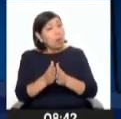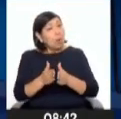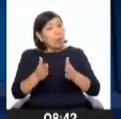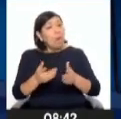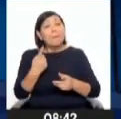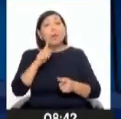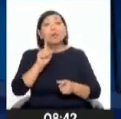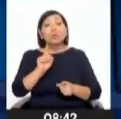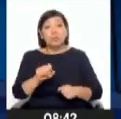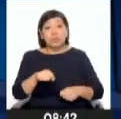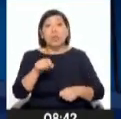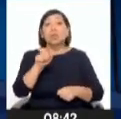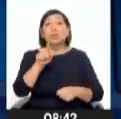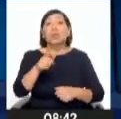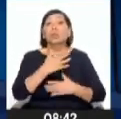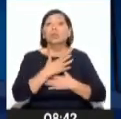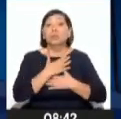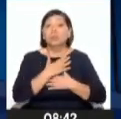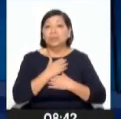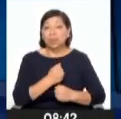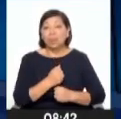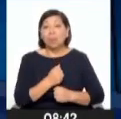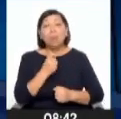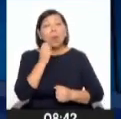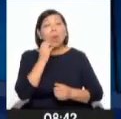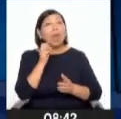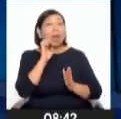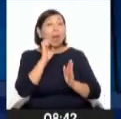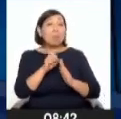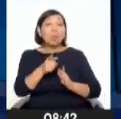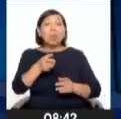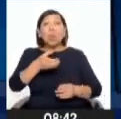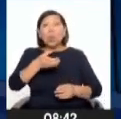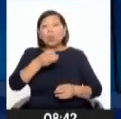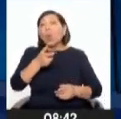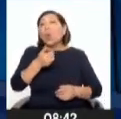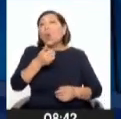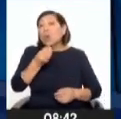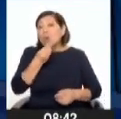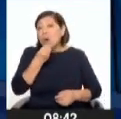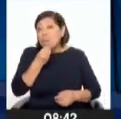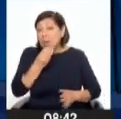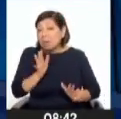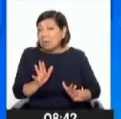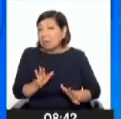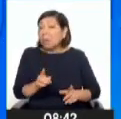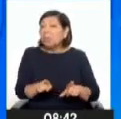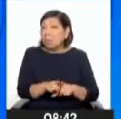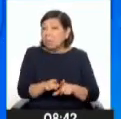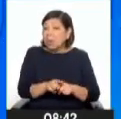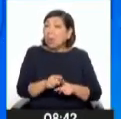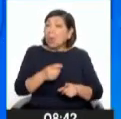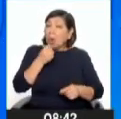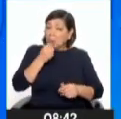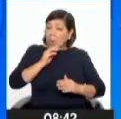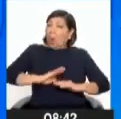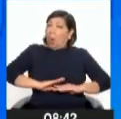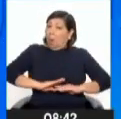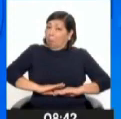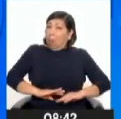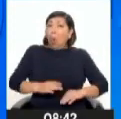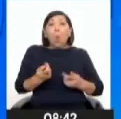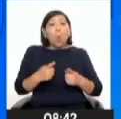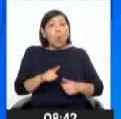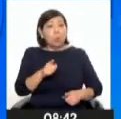amplios para la salud. Aparte también ayuda a la digestión, por eso cuando tomamos nos provoca comer, o si es que comemos también nos va a digerir mejor